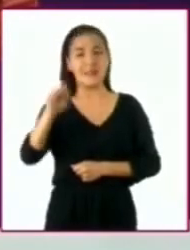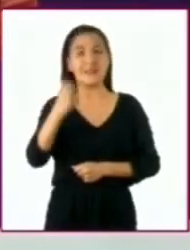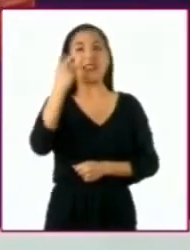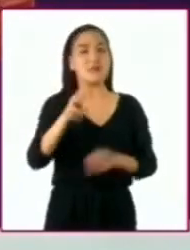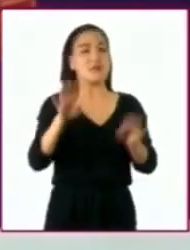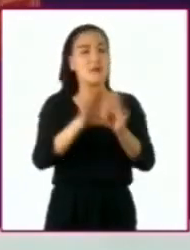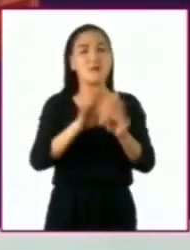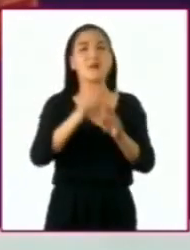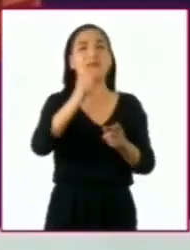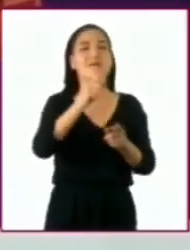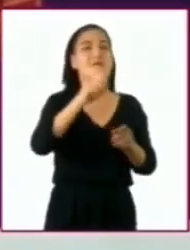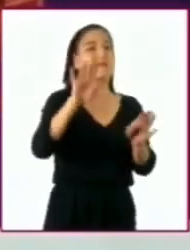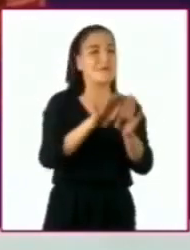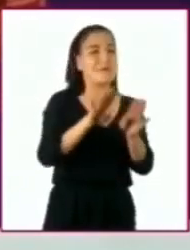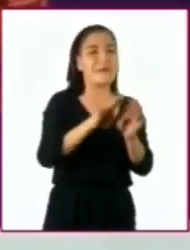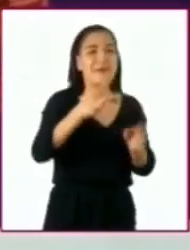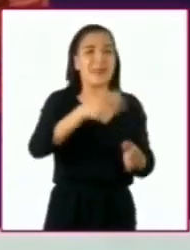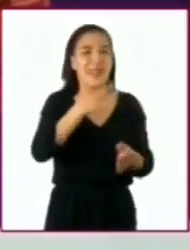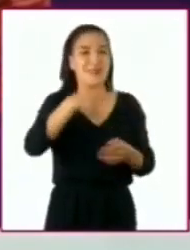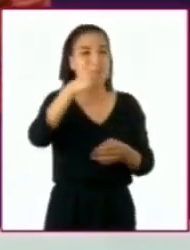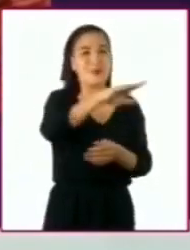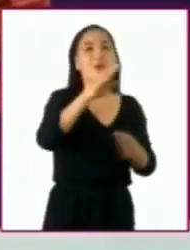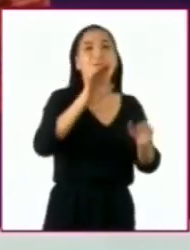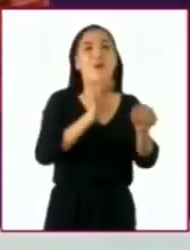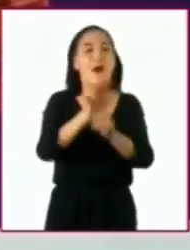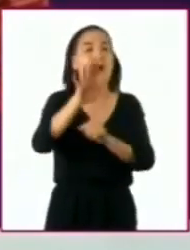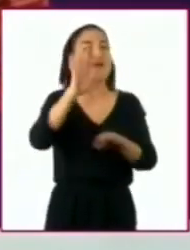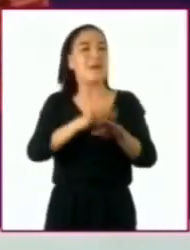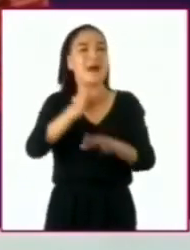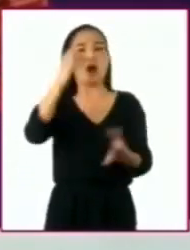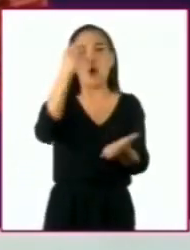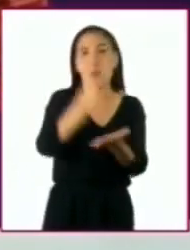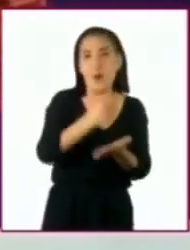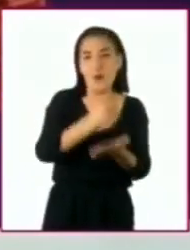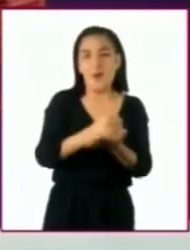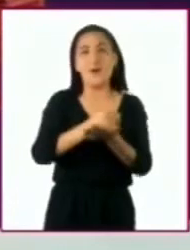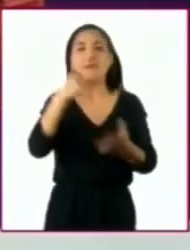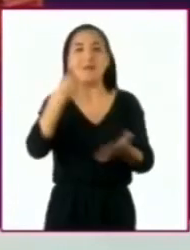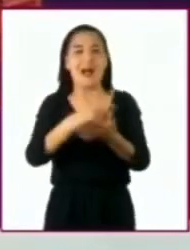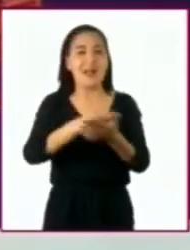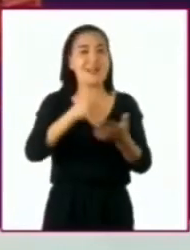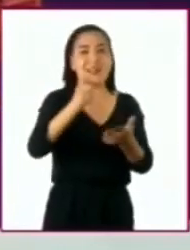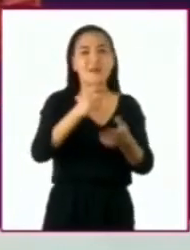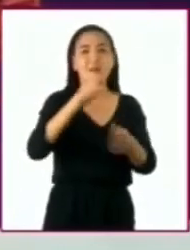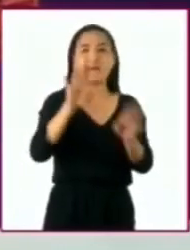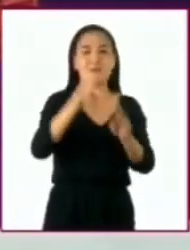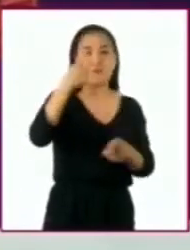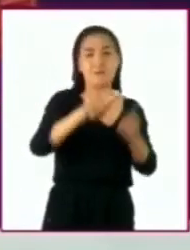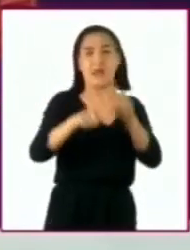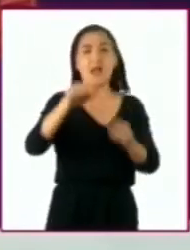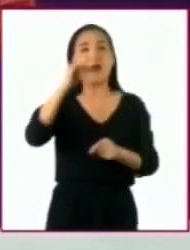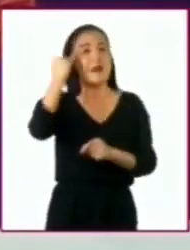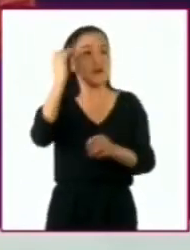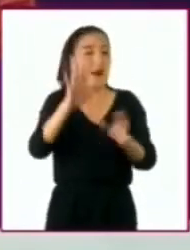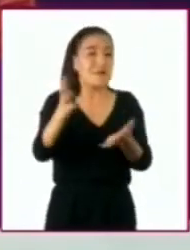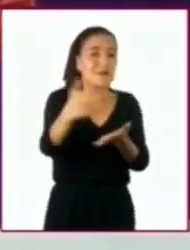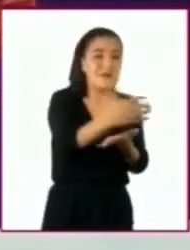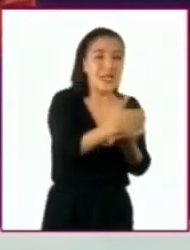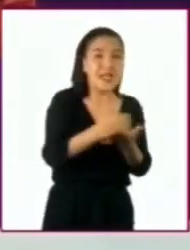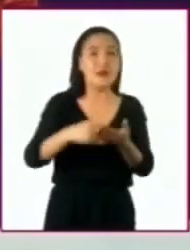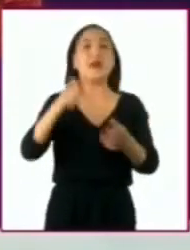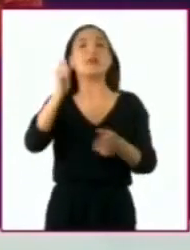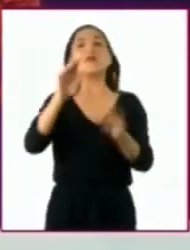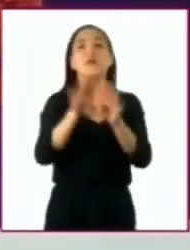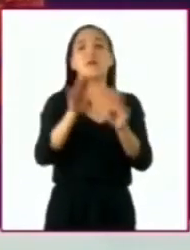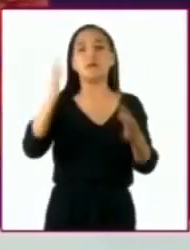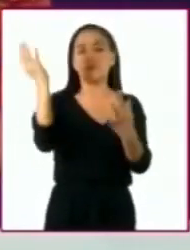mesoamericanos, principalmente los metales preciosos como el oro y la plata. Este reparto se hizo de acuerdo al rango